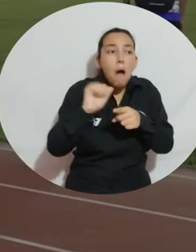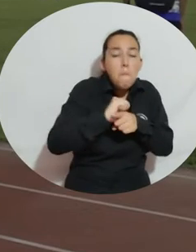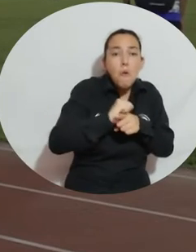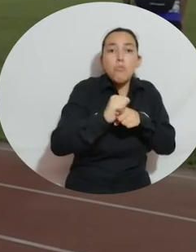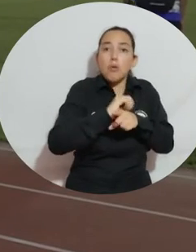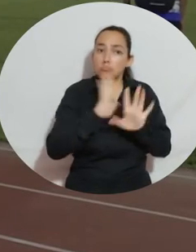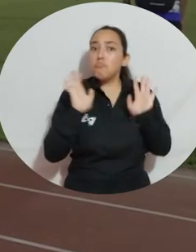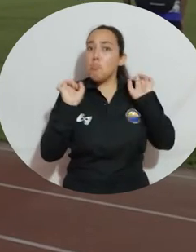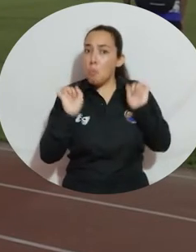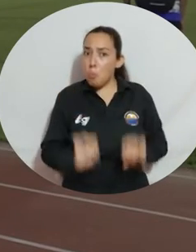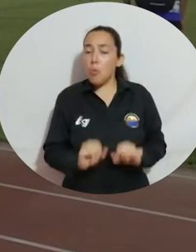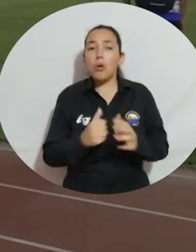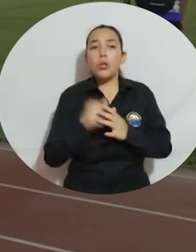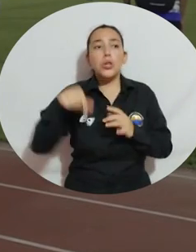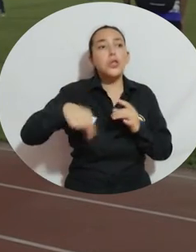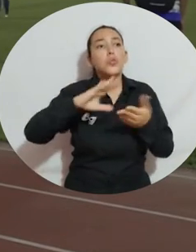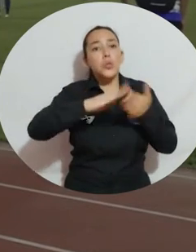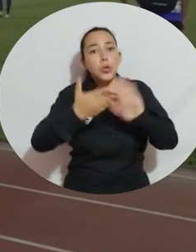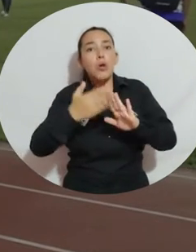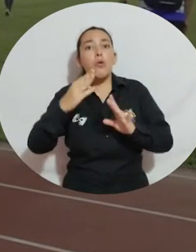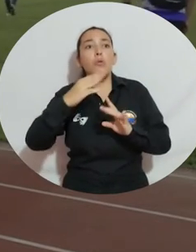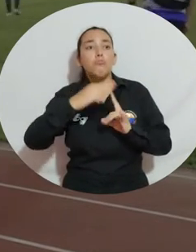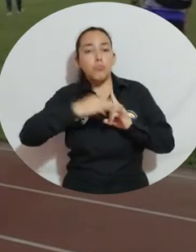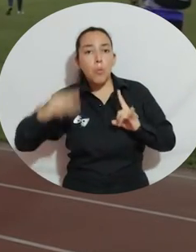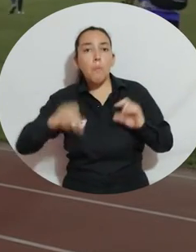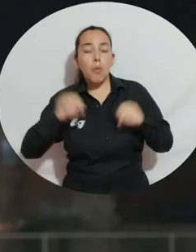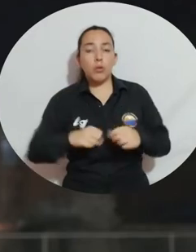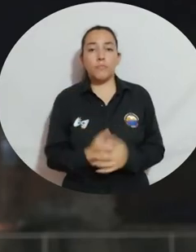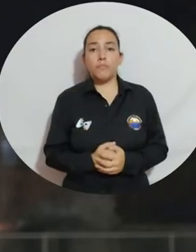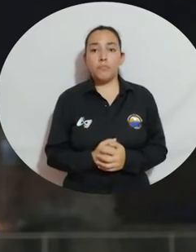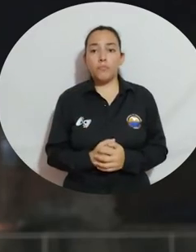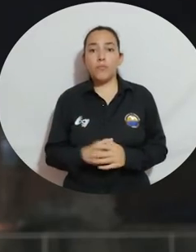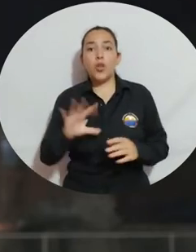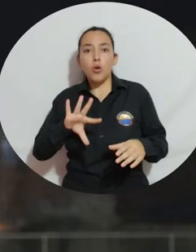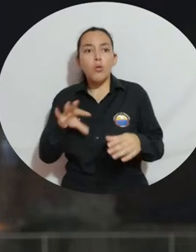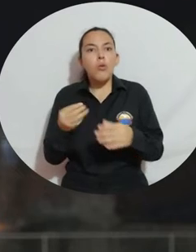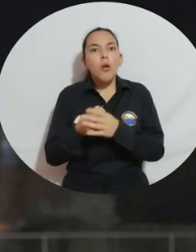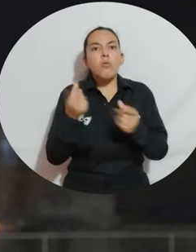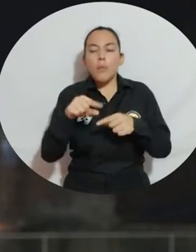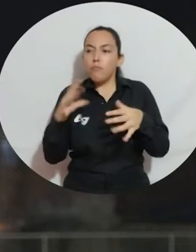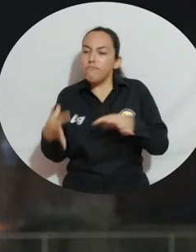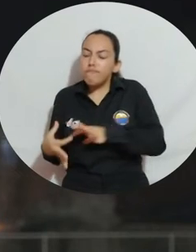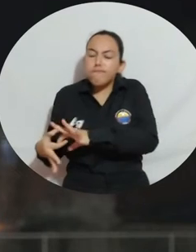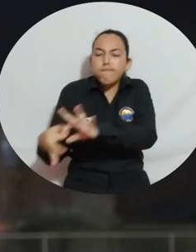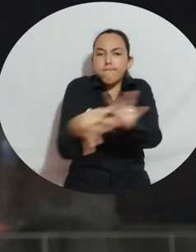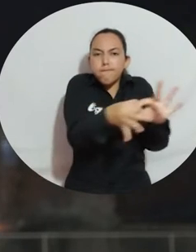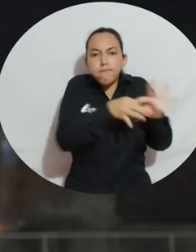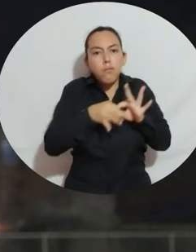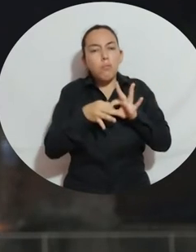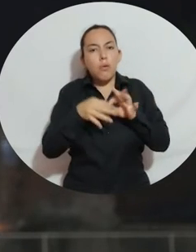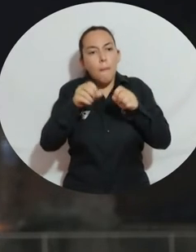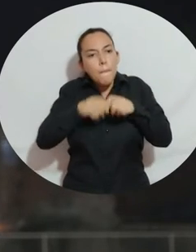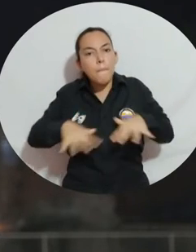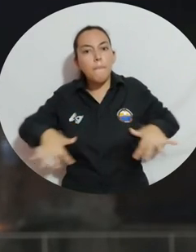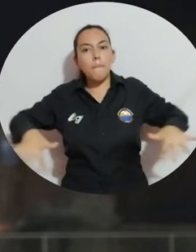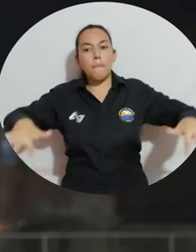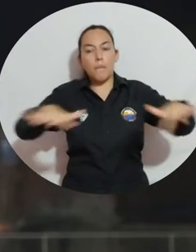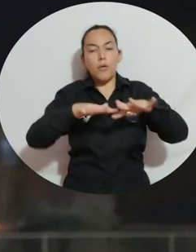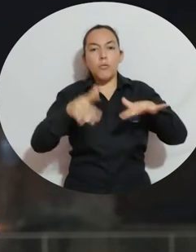y que ha hecho parte de la comunidad universitaria pueda venir, pueda conocerlo. El deporte es también esa posibilidad de que nos unamos y abramos